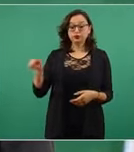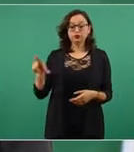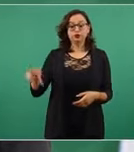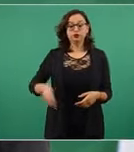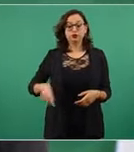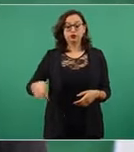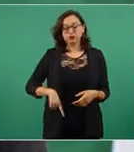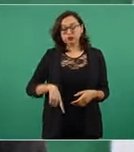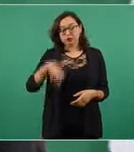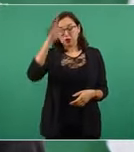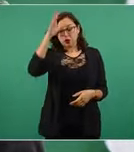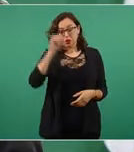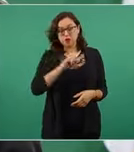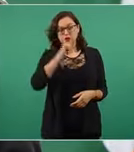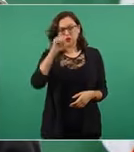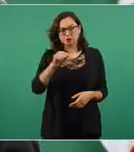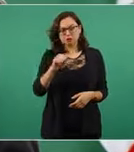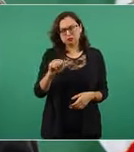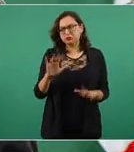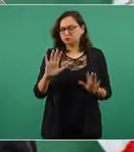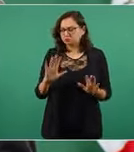con el gobierno